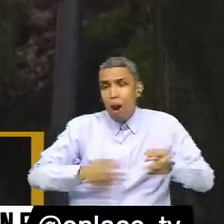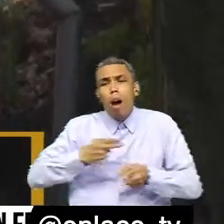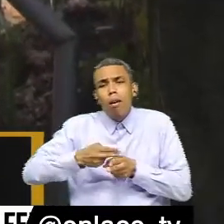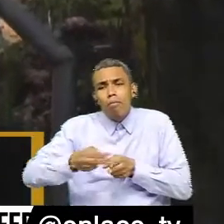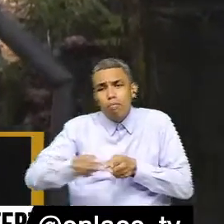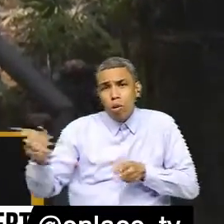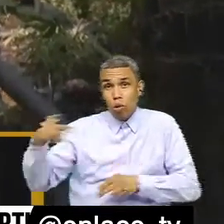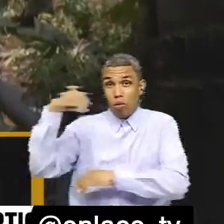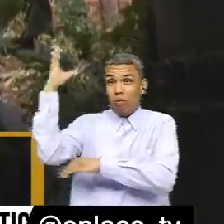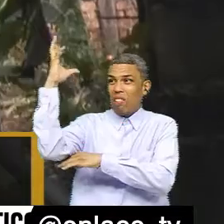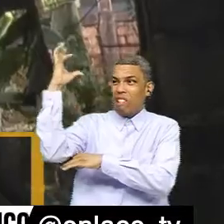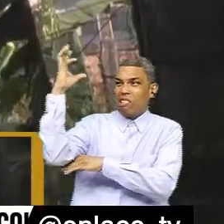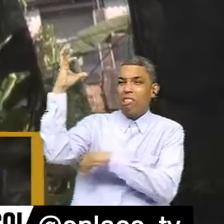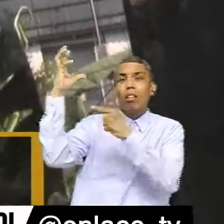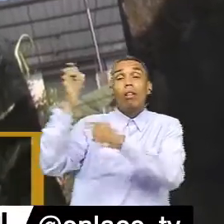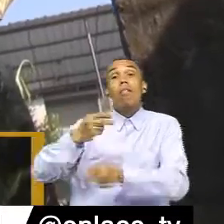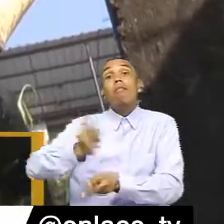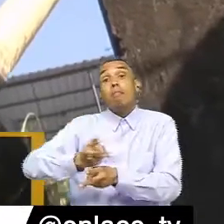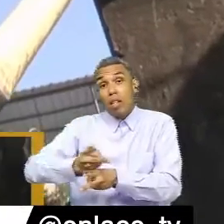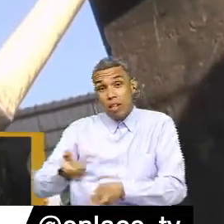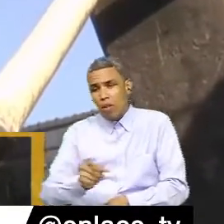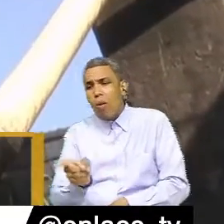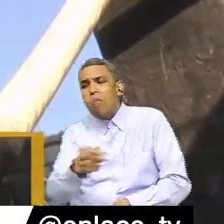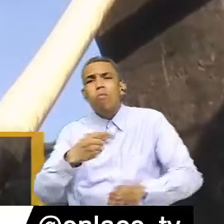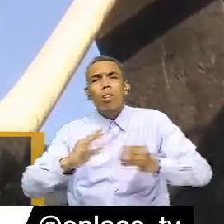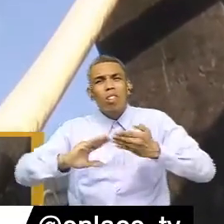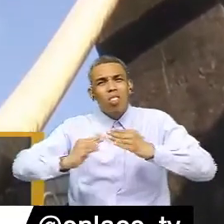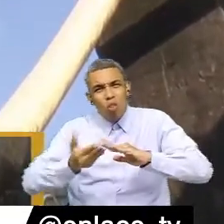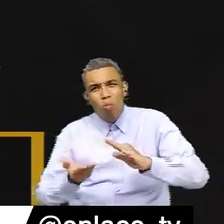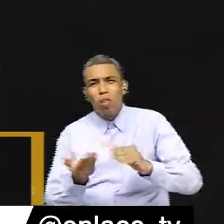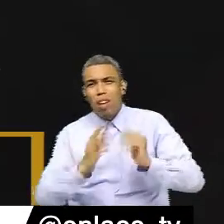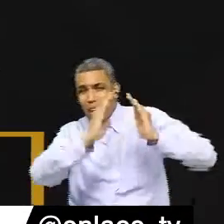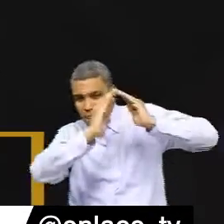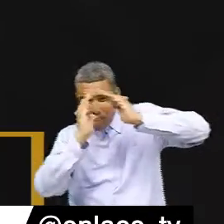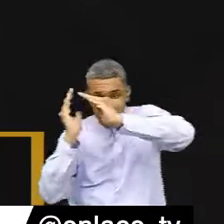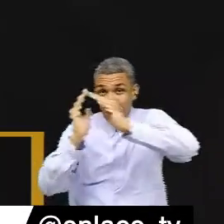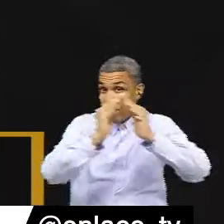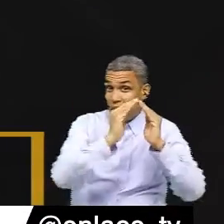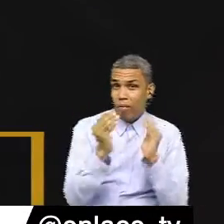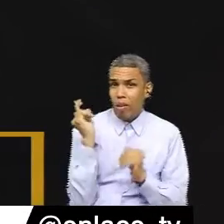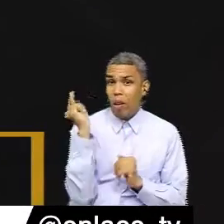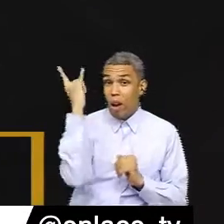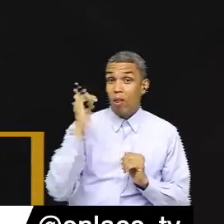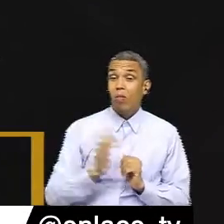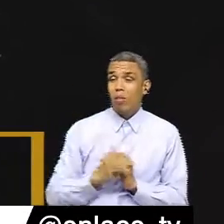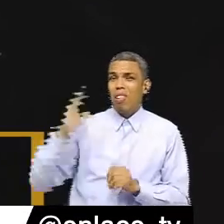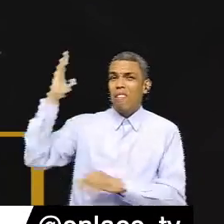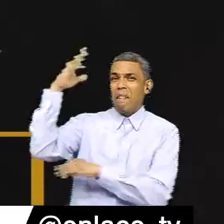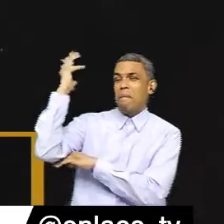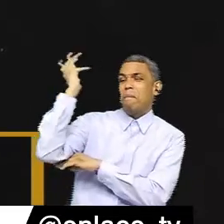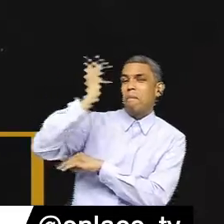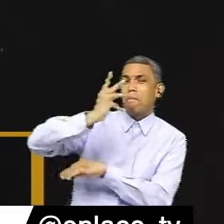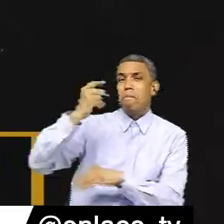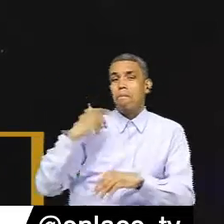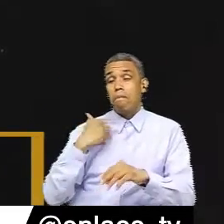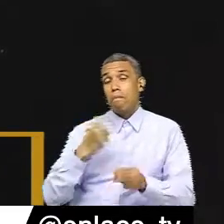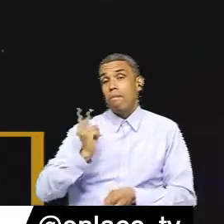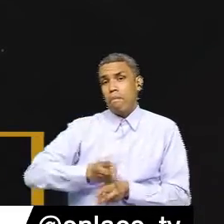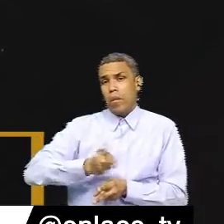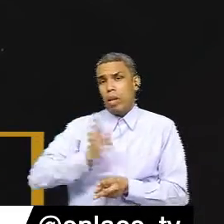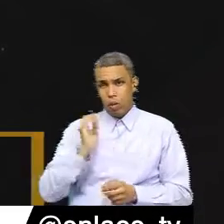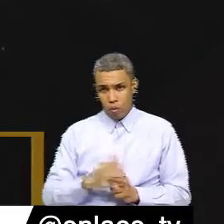el árbol se encuentra en alto para así evitar afectaciones a la vivienda remitió el concepto técnico a la secretaria de infraestructura para el